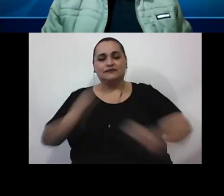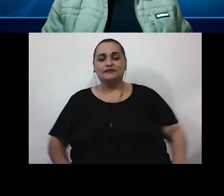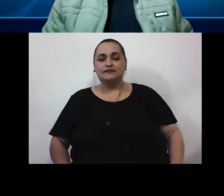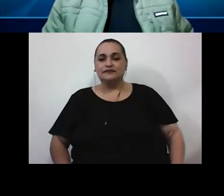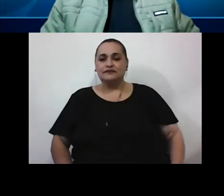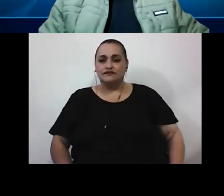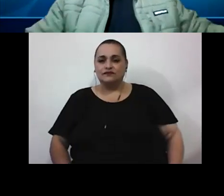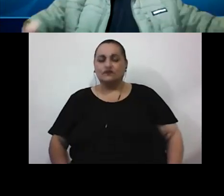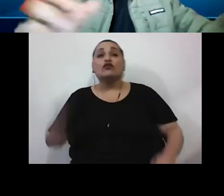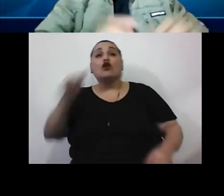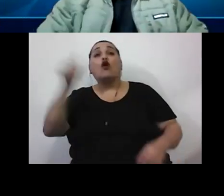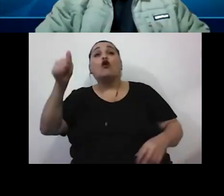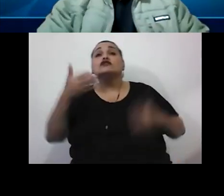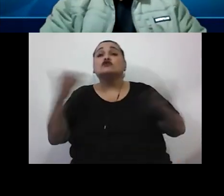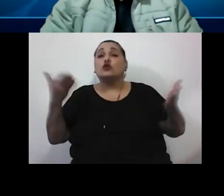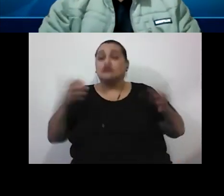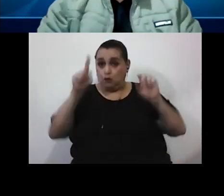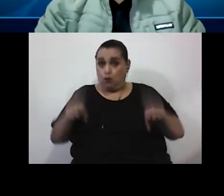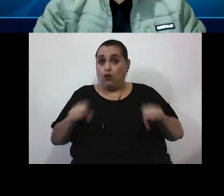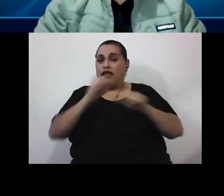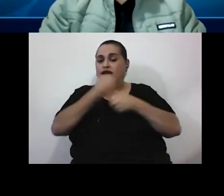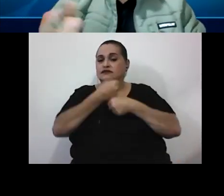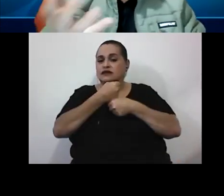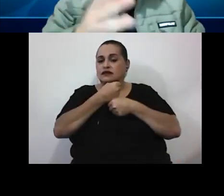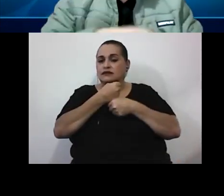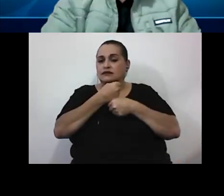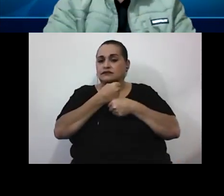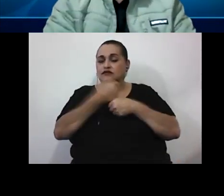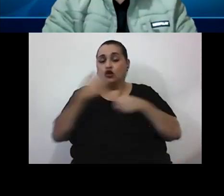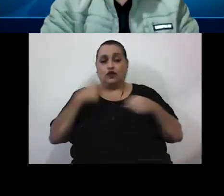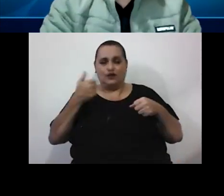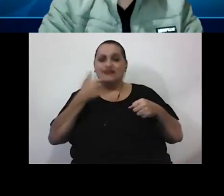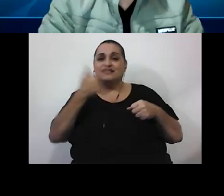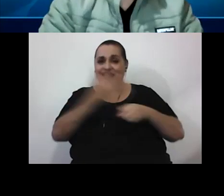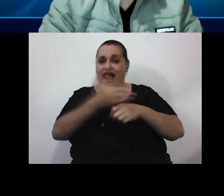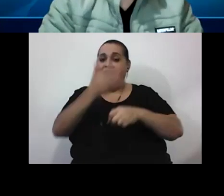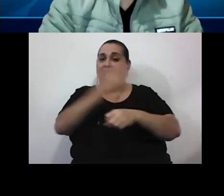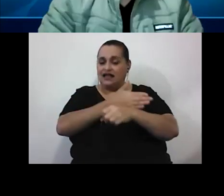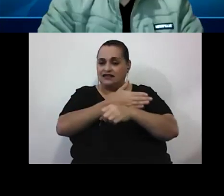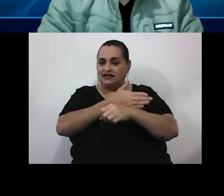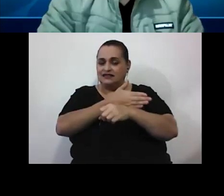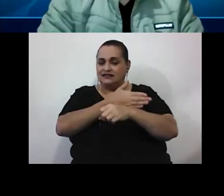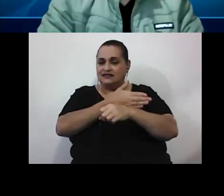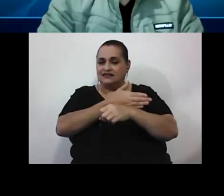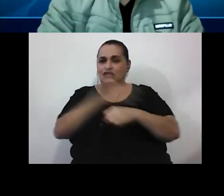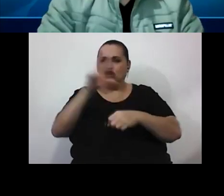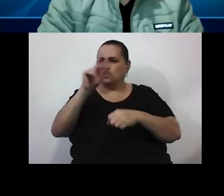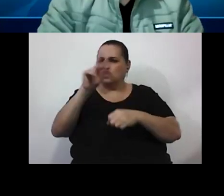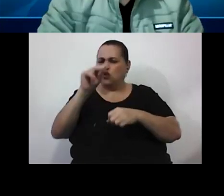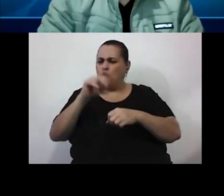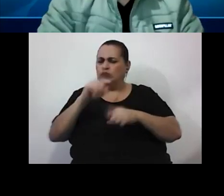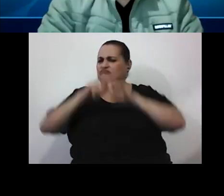¿Qué otras cosas se pueden hacer? Lo que les decía antes de la invalidación psicológica. En